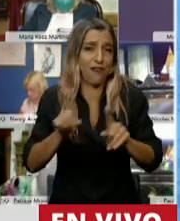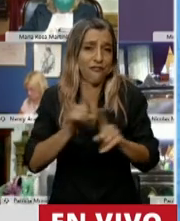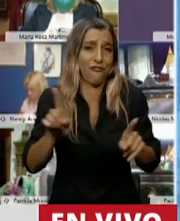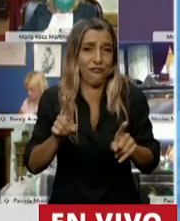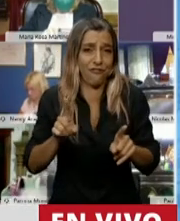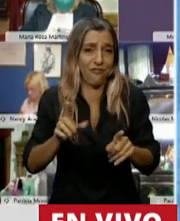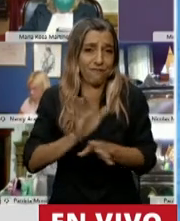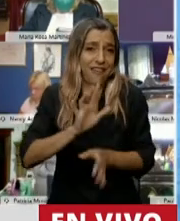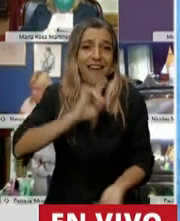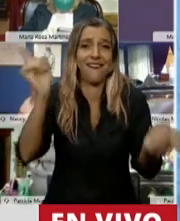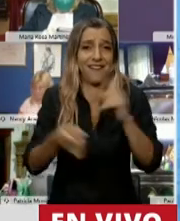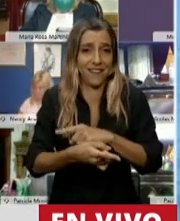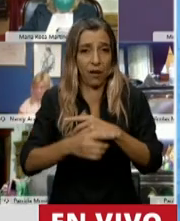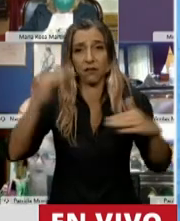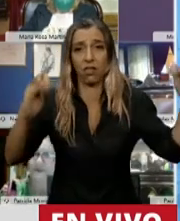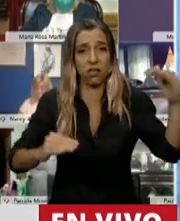contrario.